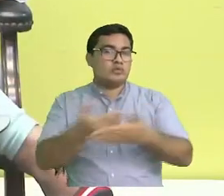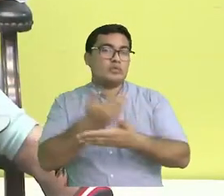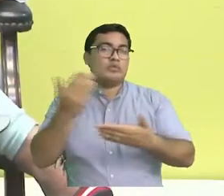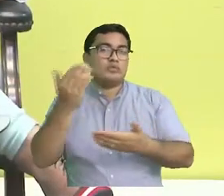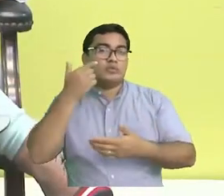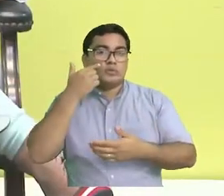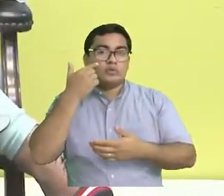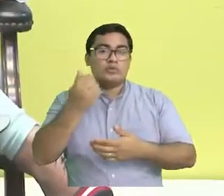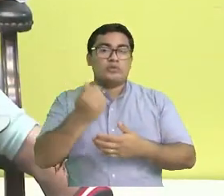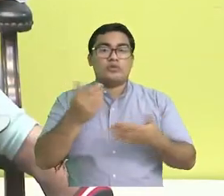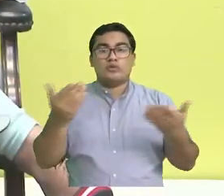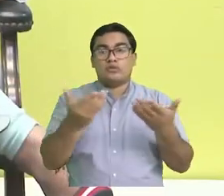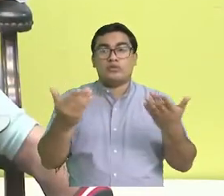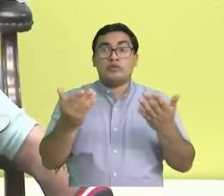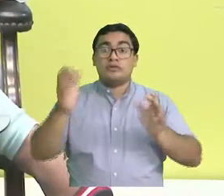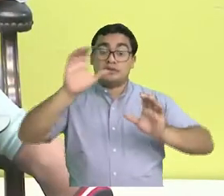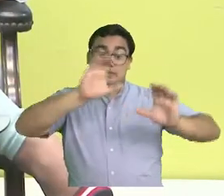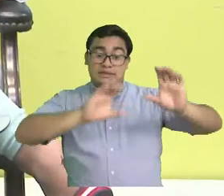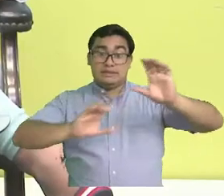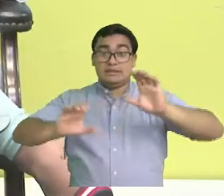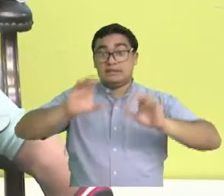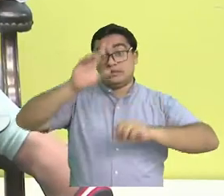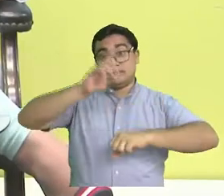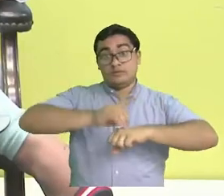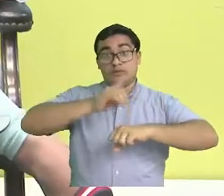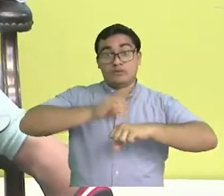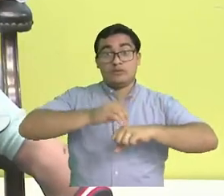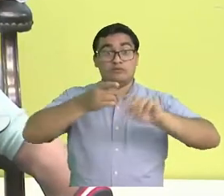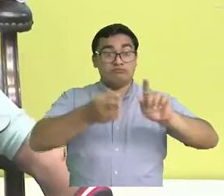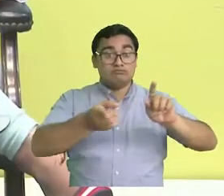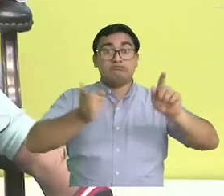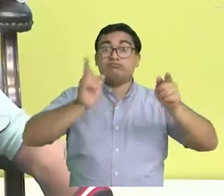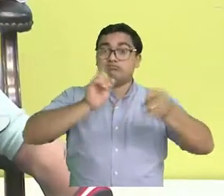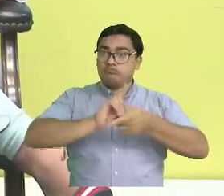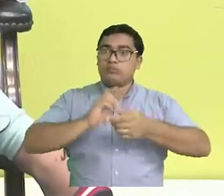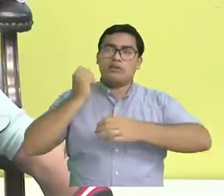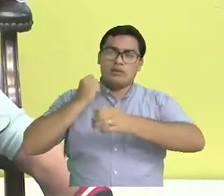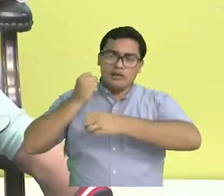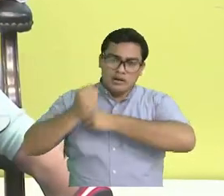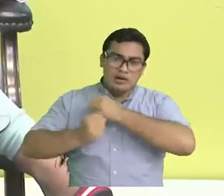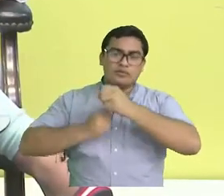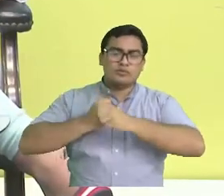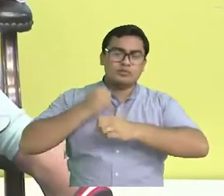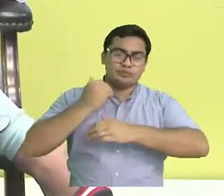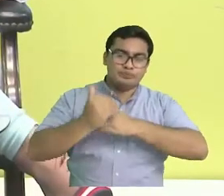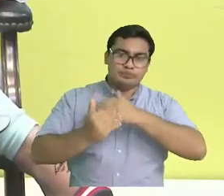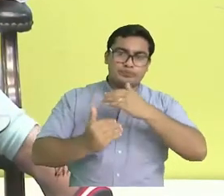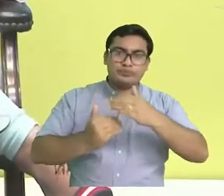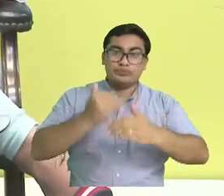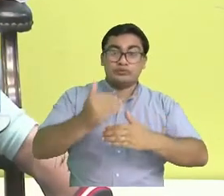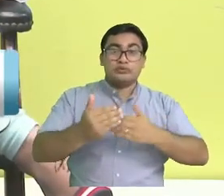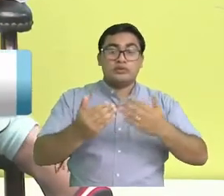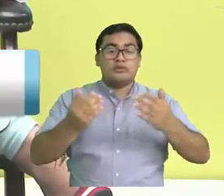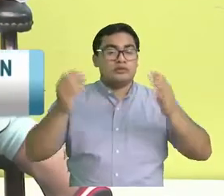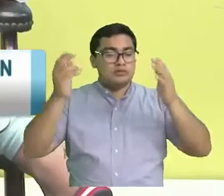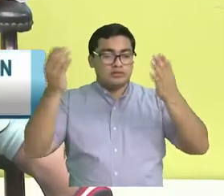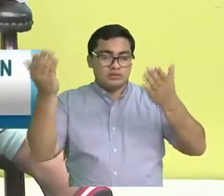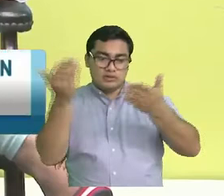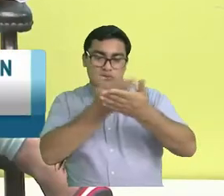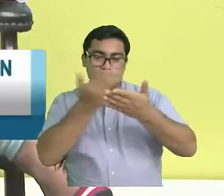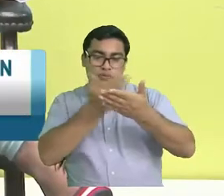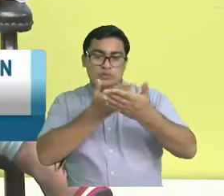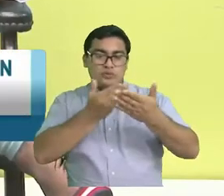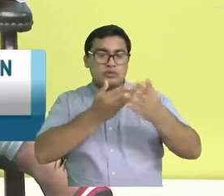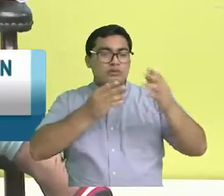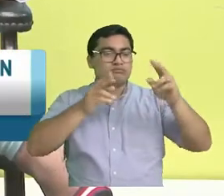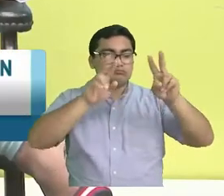A la evolución de la ciencia médica. La ciencia médica, con el paso de los años, es una de las ciencias que no deja de estudiar, no deja